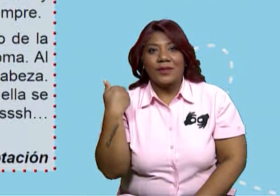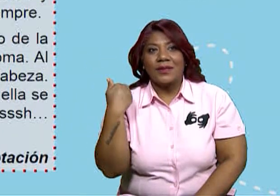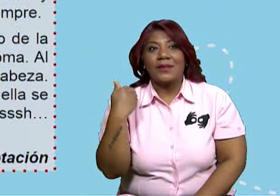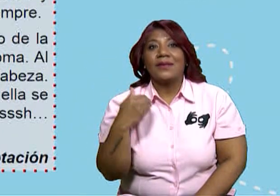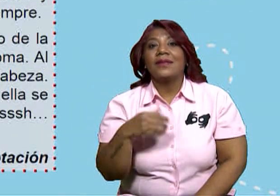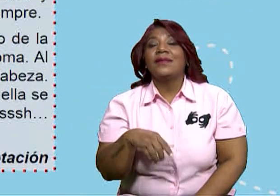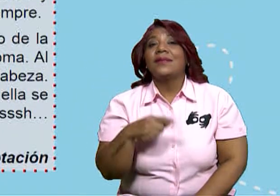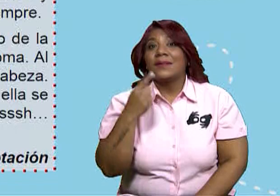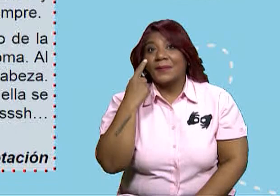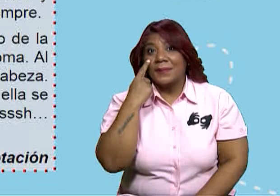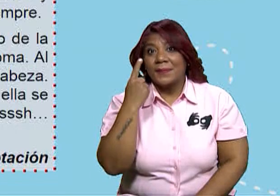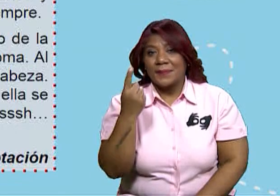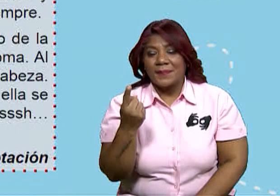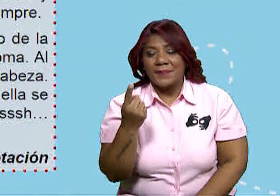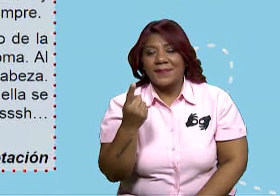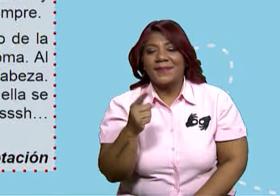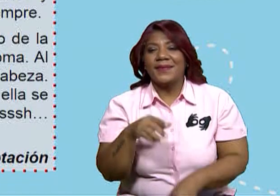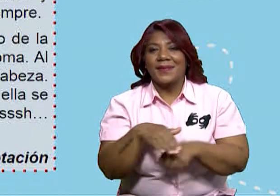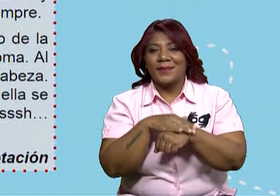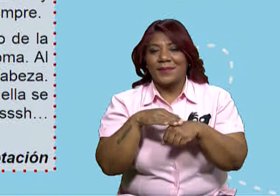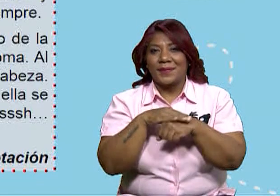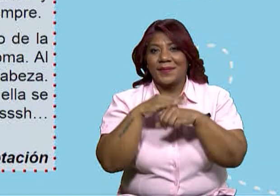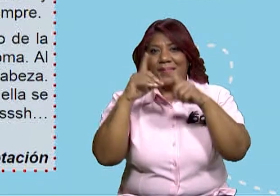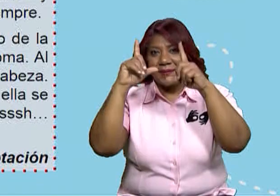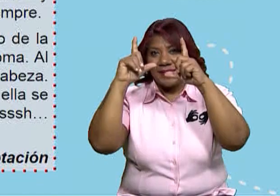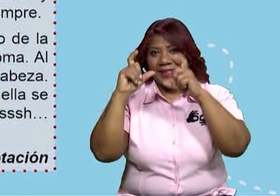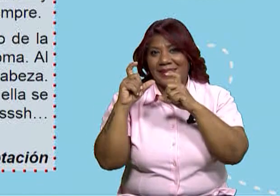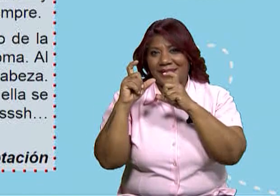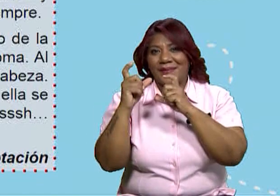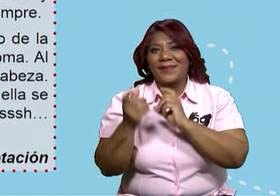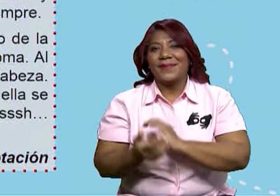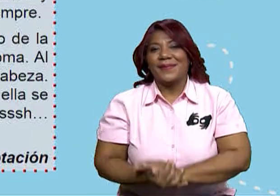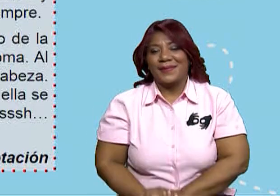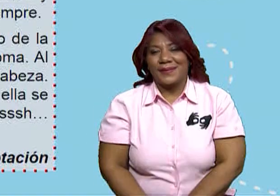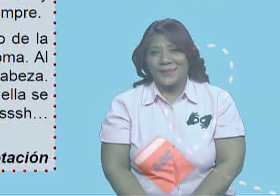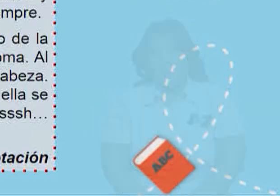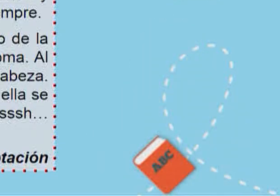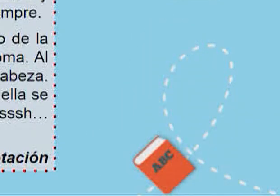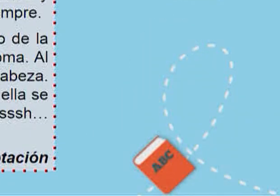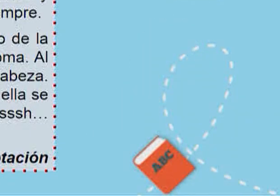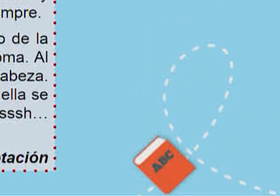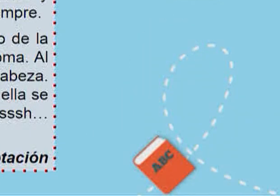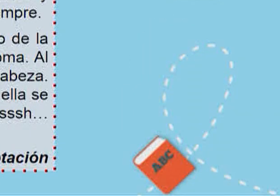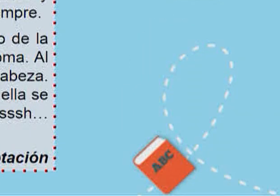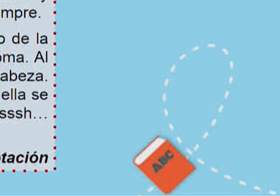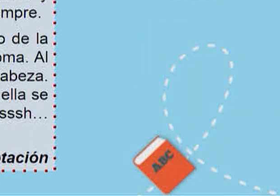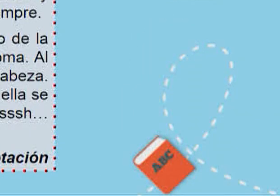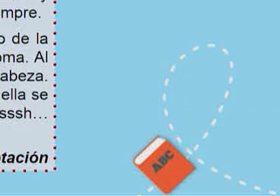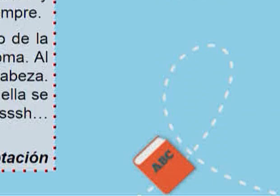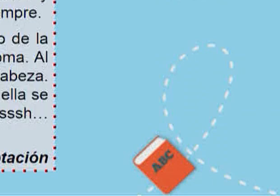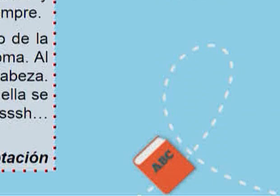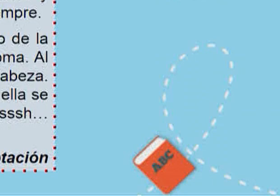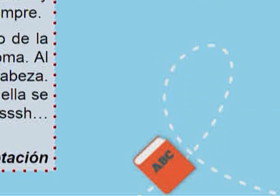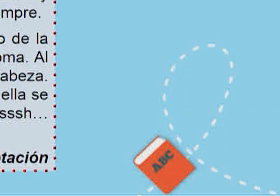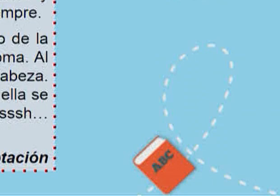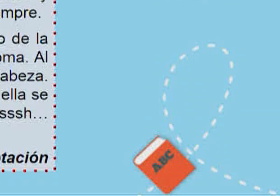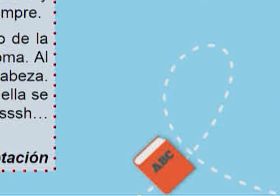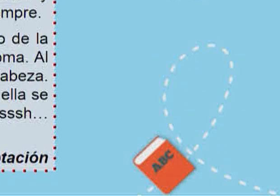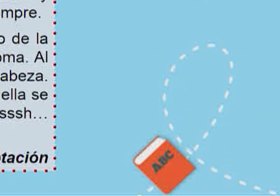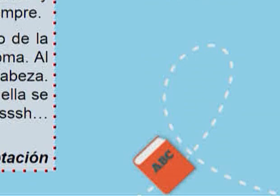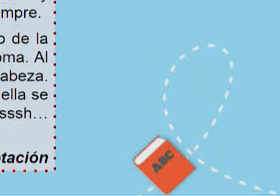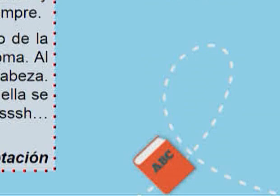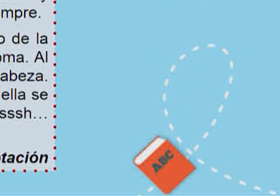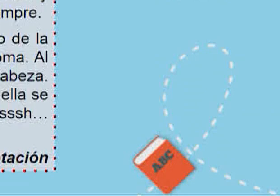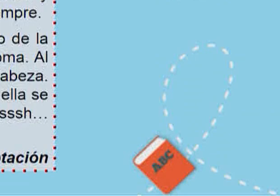siguiente diapositiva para que le tomes captura y puedas darle seguimiento. En esta lectura vas a aprovechar